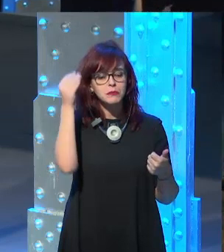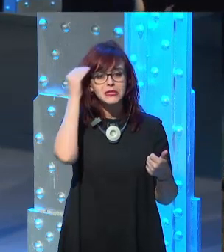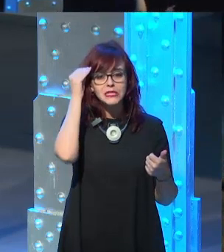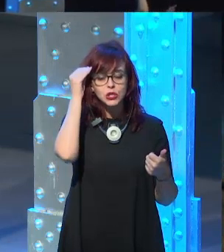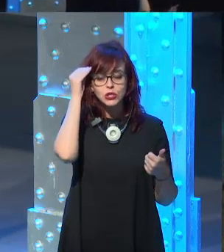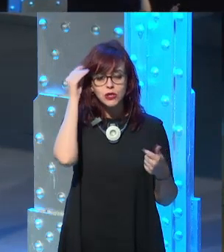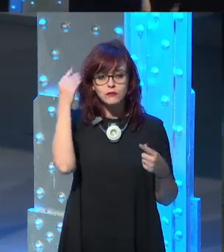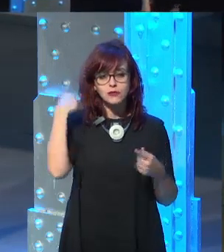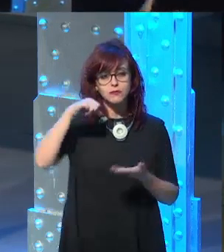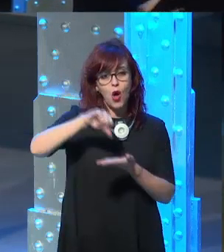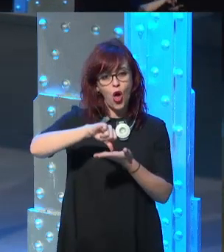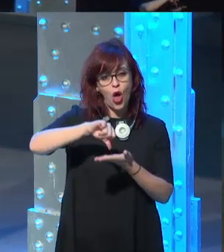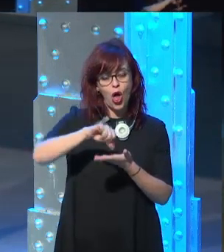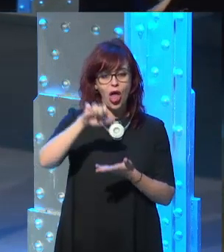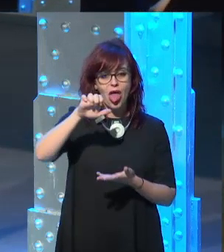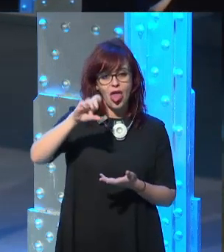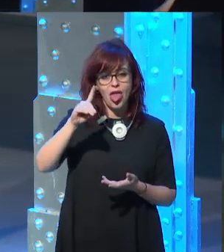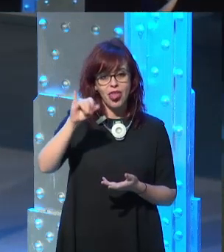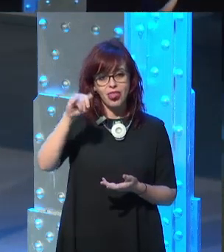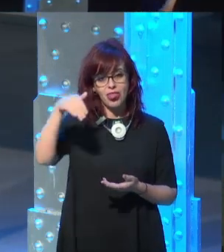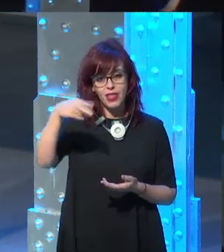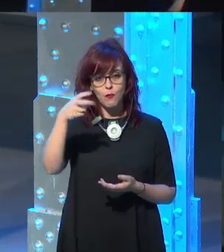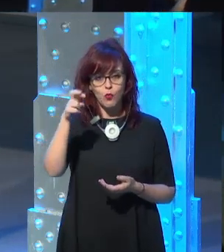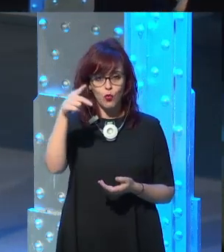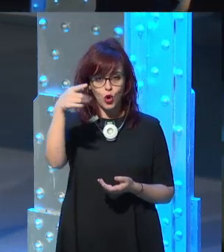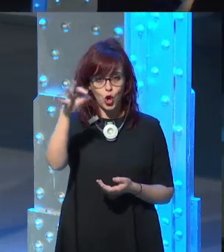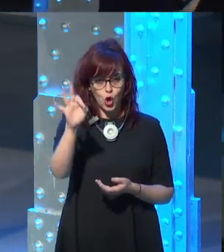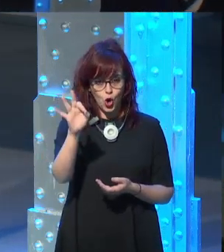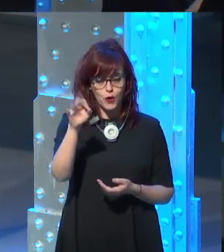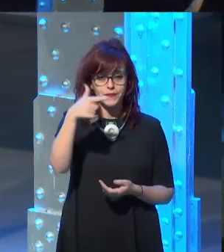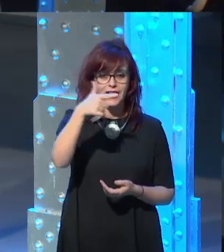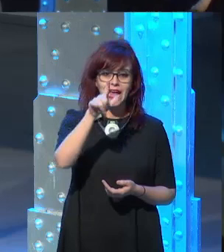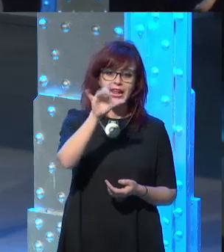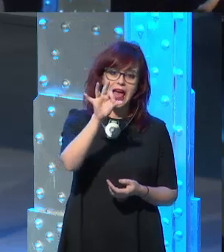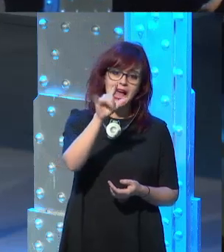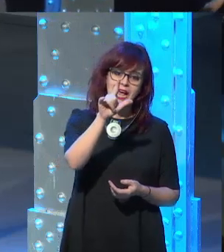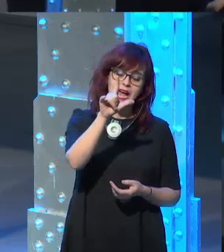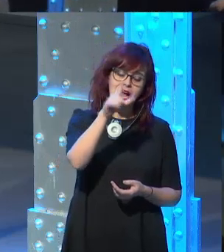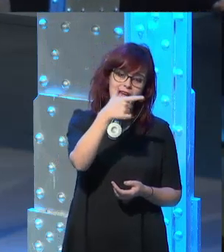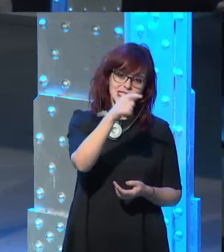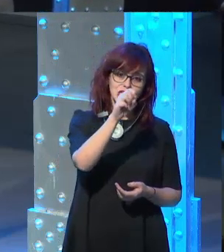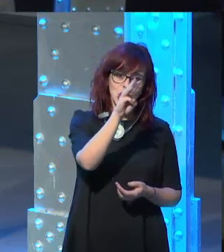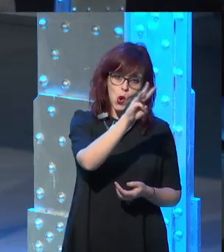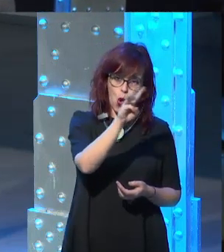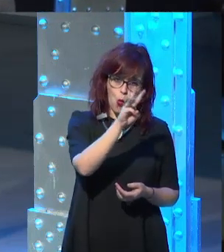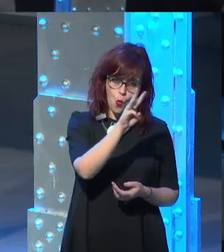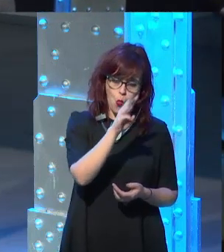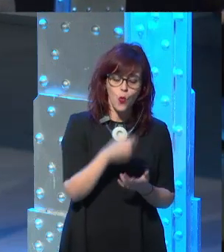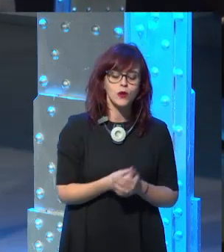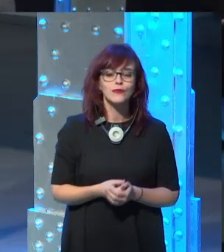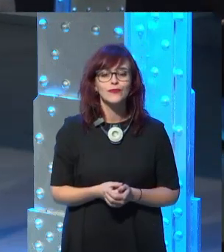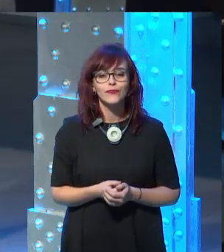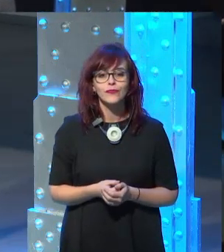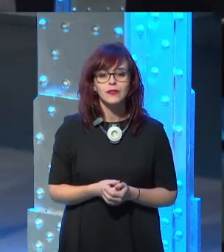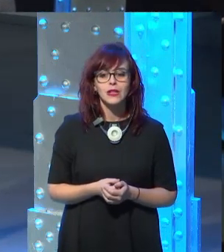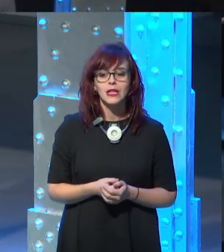también en Edimburgo, creo que me comentaron, y Glasgow serían dos sitios en los que se expondrían las obras. ¿Y estas